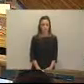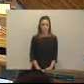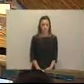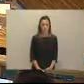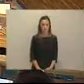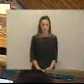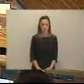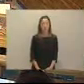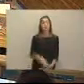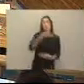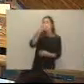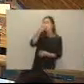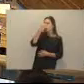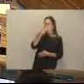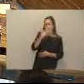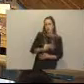Bueno,